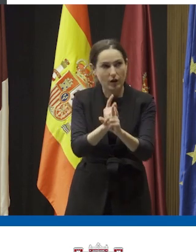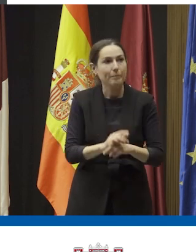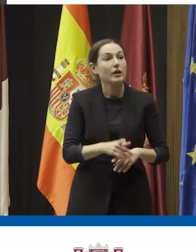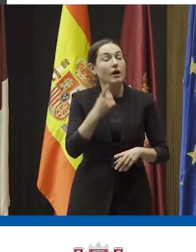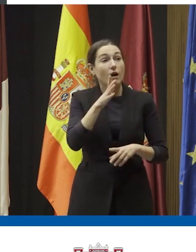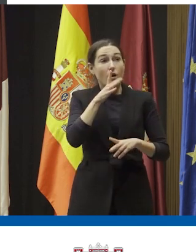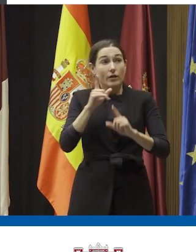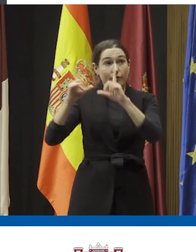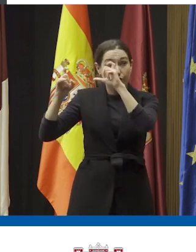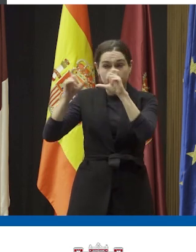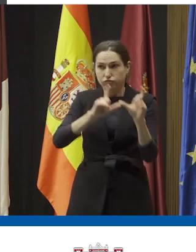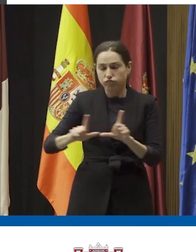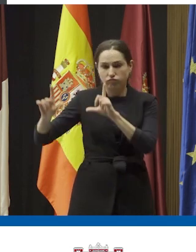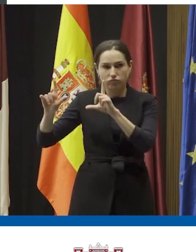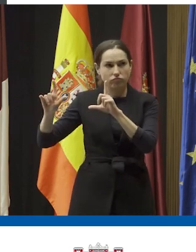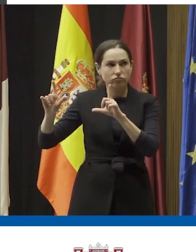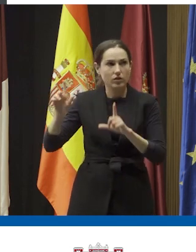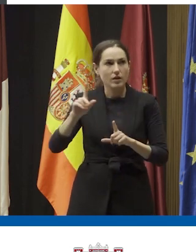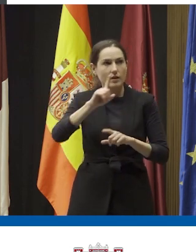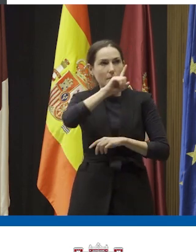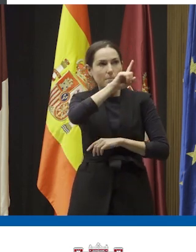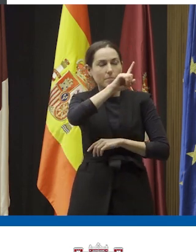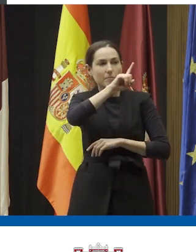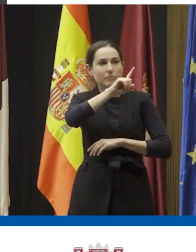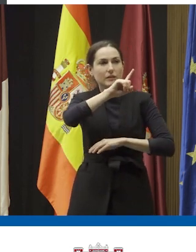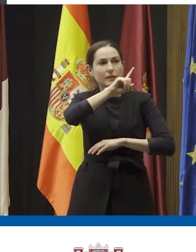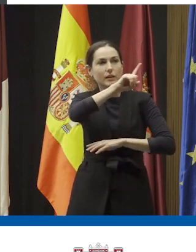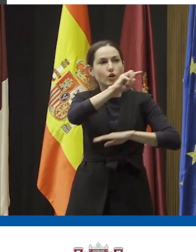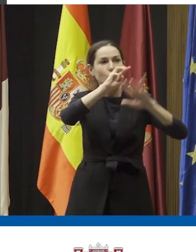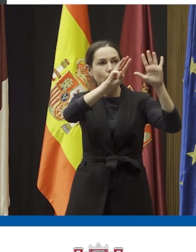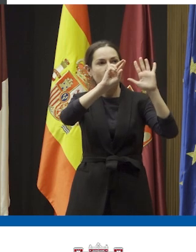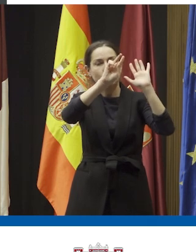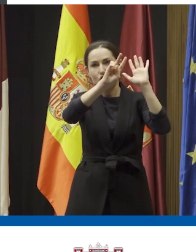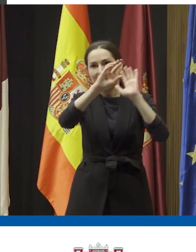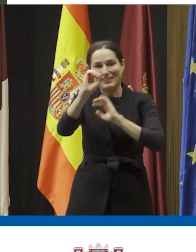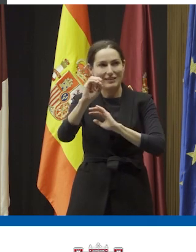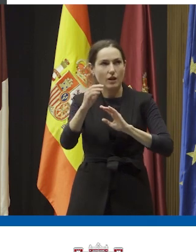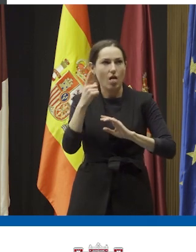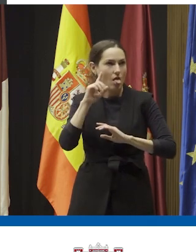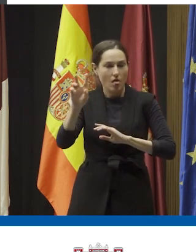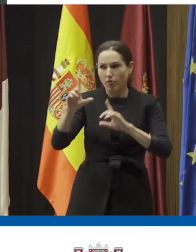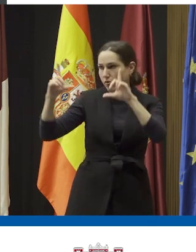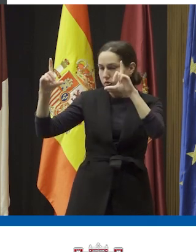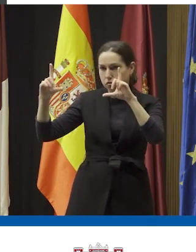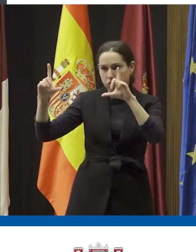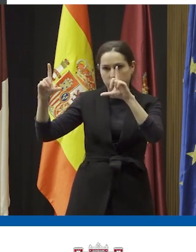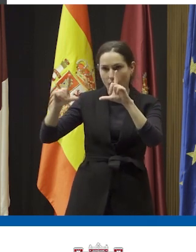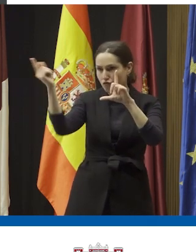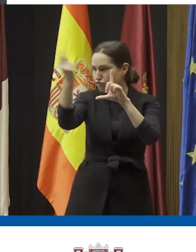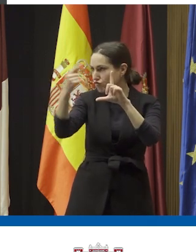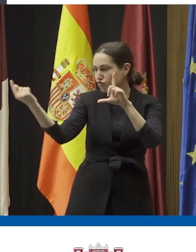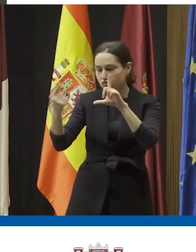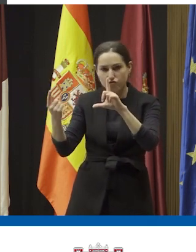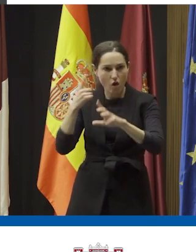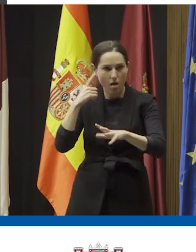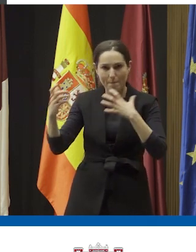1860, 70, una clínica en Filadelfia. Vean nuevamente cómo el cuadro es impresionante, sobre todo porque la pintura